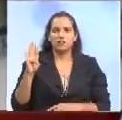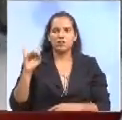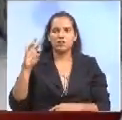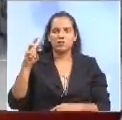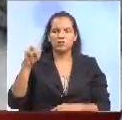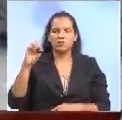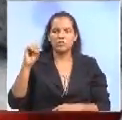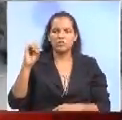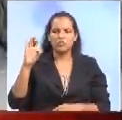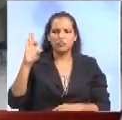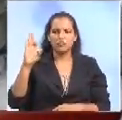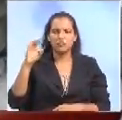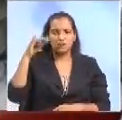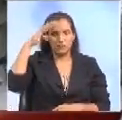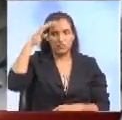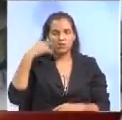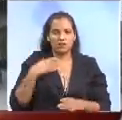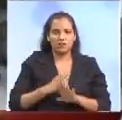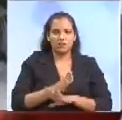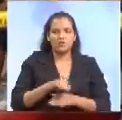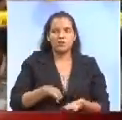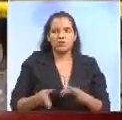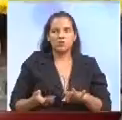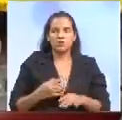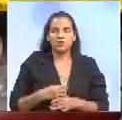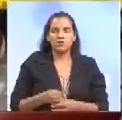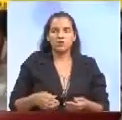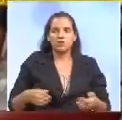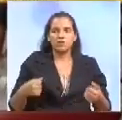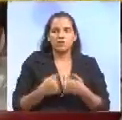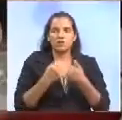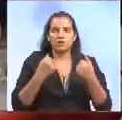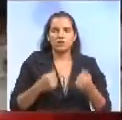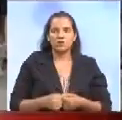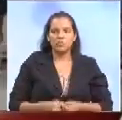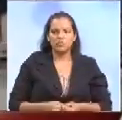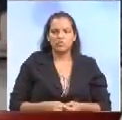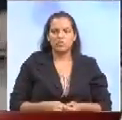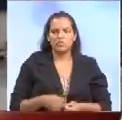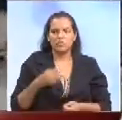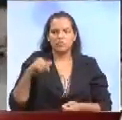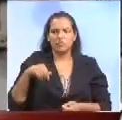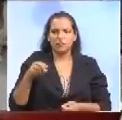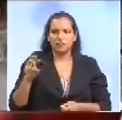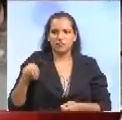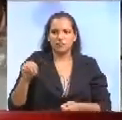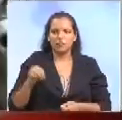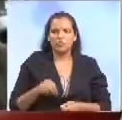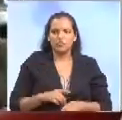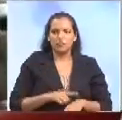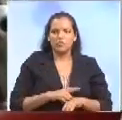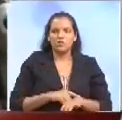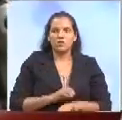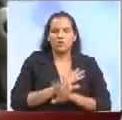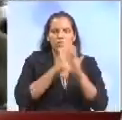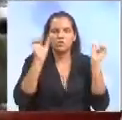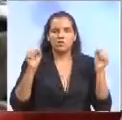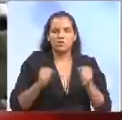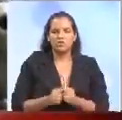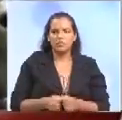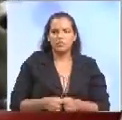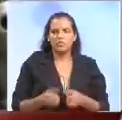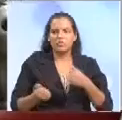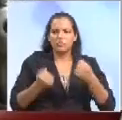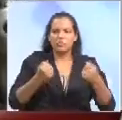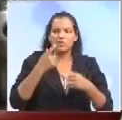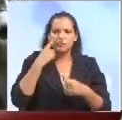del Bimoc, luego de haber perdido la vida en un accidente de tránsito, este martes en horas de la mañana. El chofer